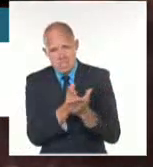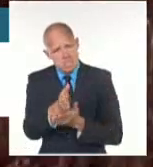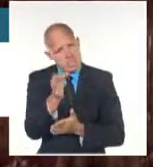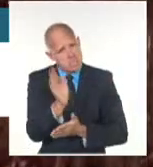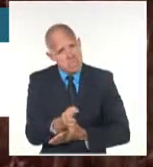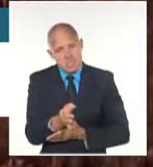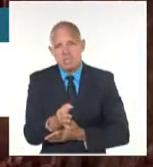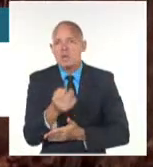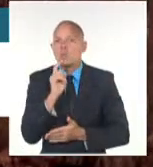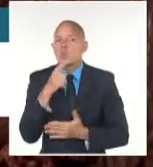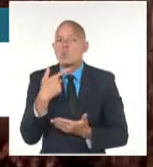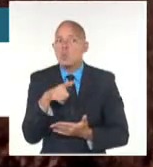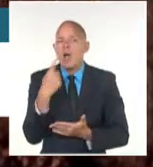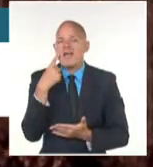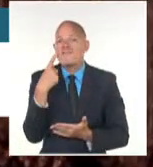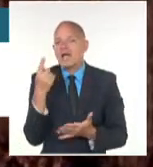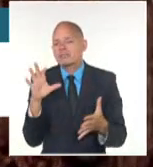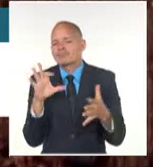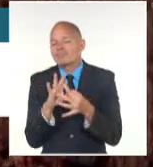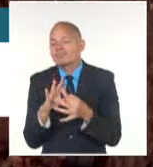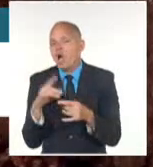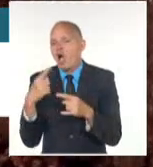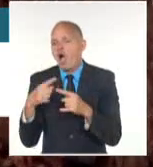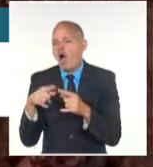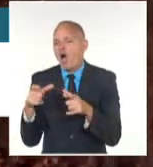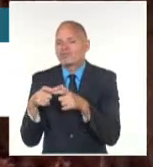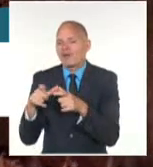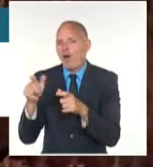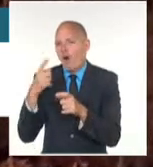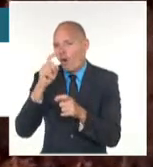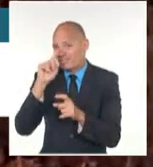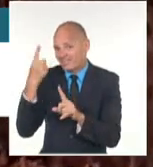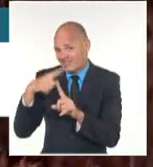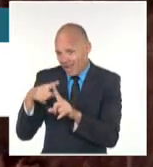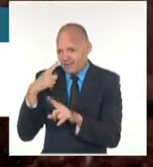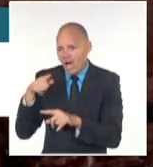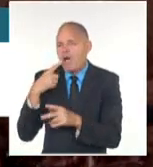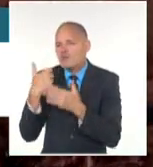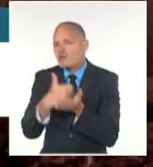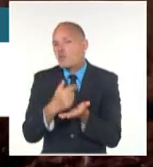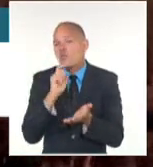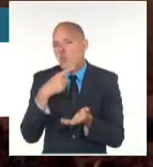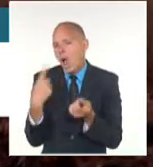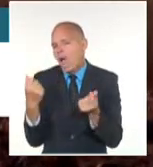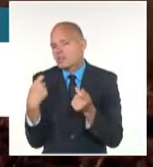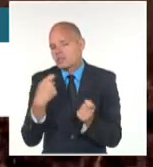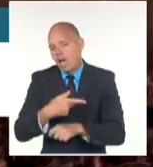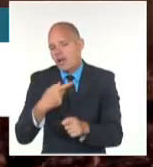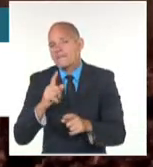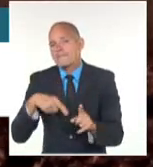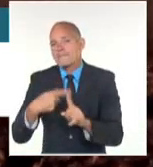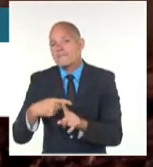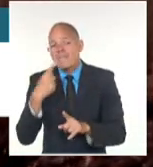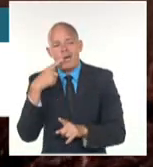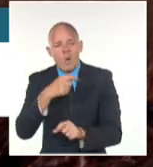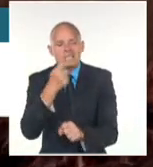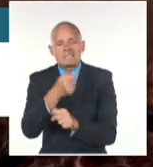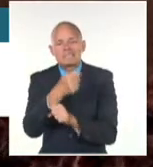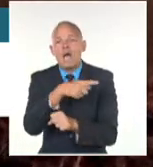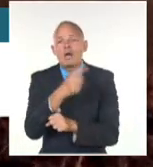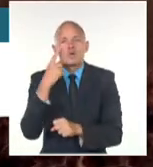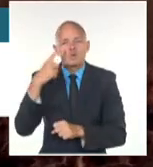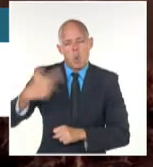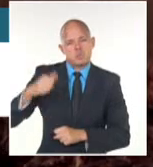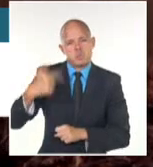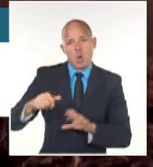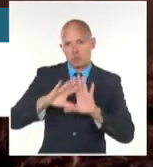una coordinación más directa por parte de la Alianza Atlántica en el suministro de armamento, entrenamiento de tropas y reparación de equipamiento dañado en